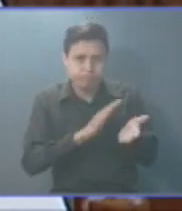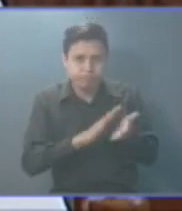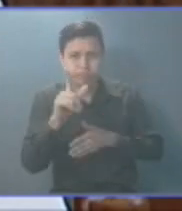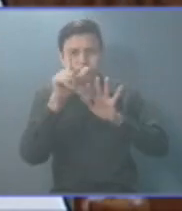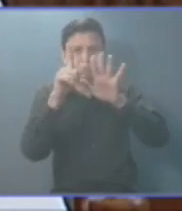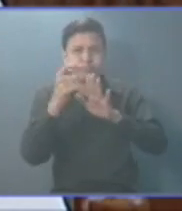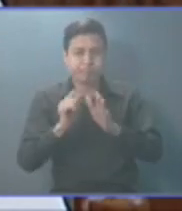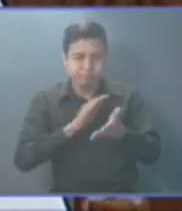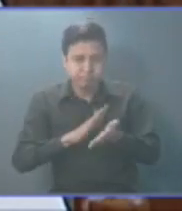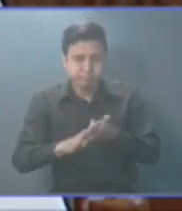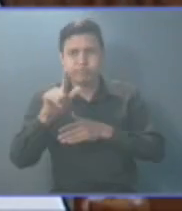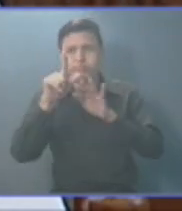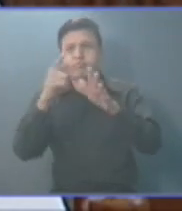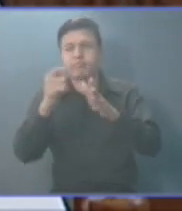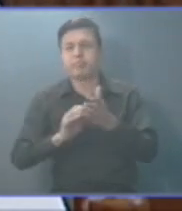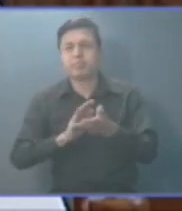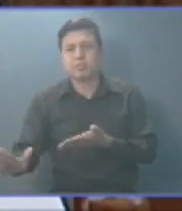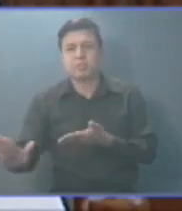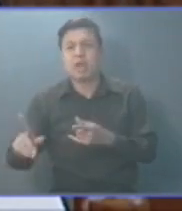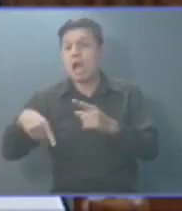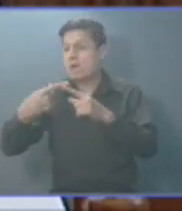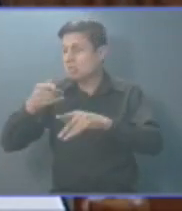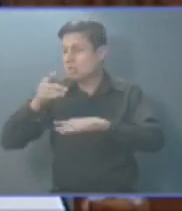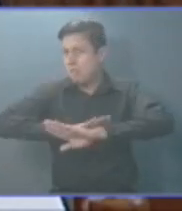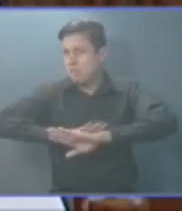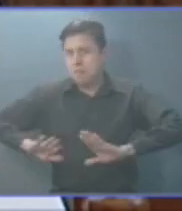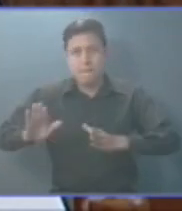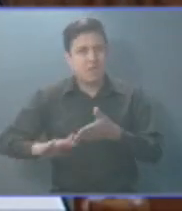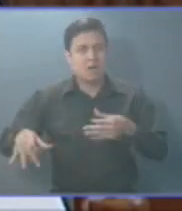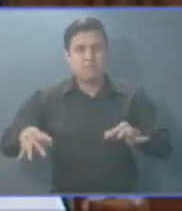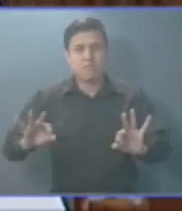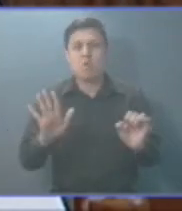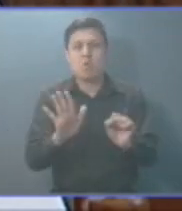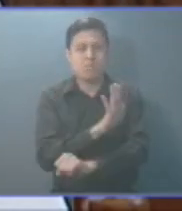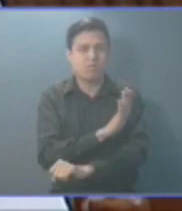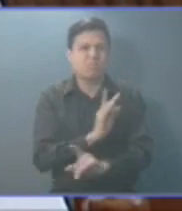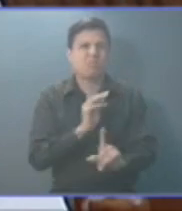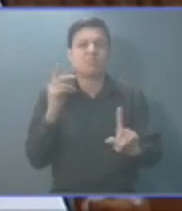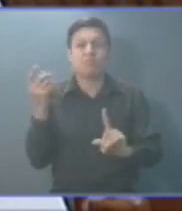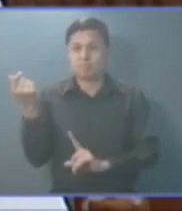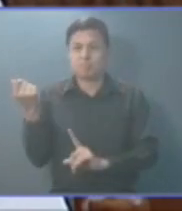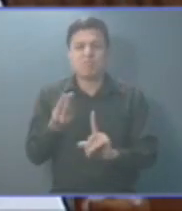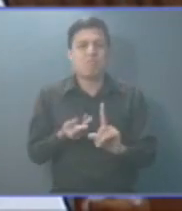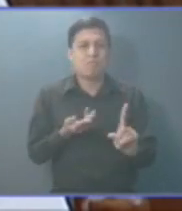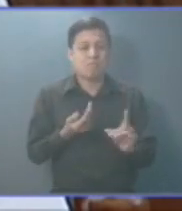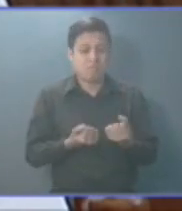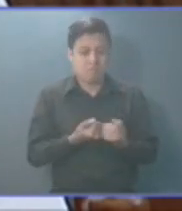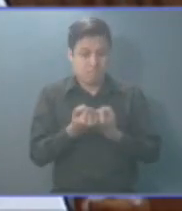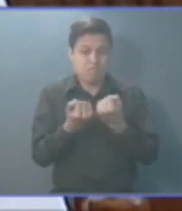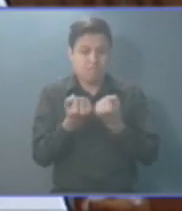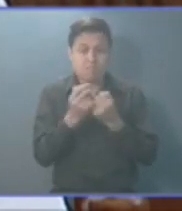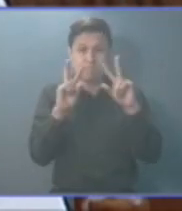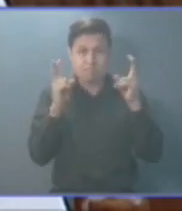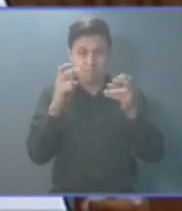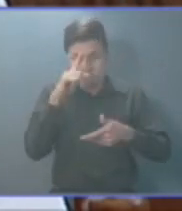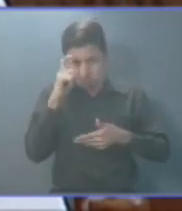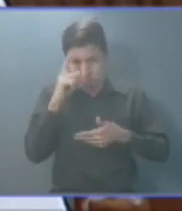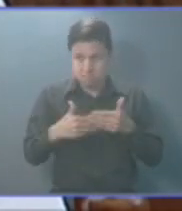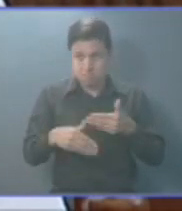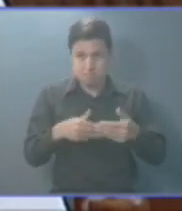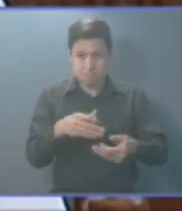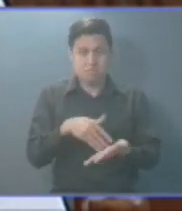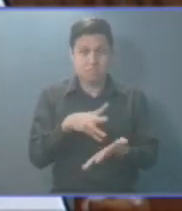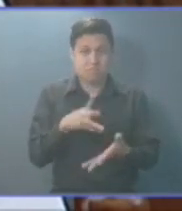Destino: financiar el programa de fortalecimiento de la política pública y gestión fiscal para la atención de la